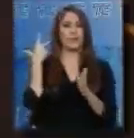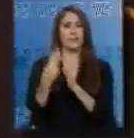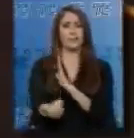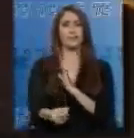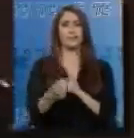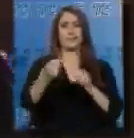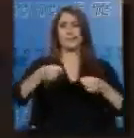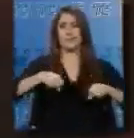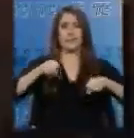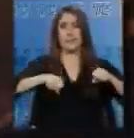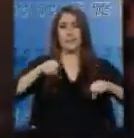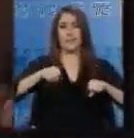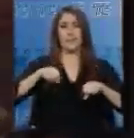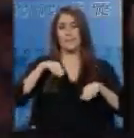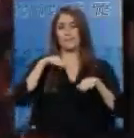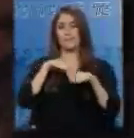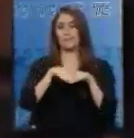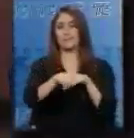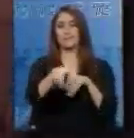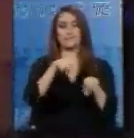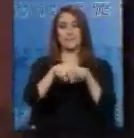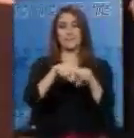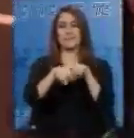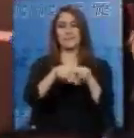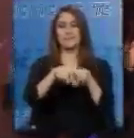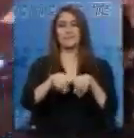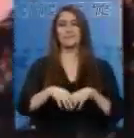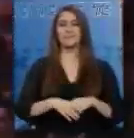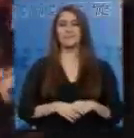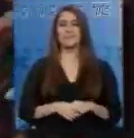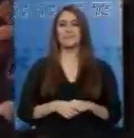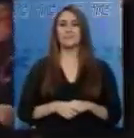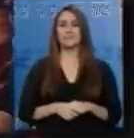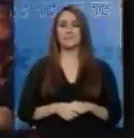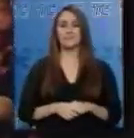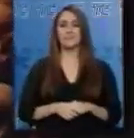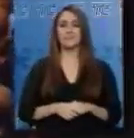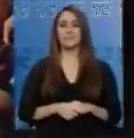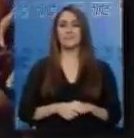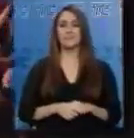pequeños conductores pusieron a prueba sus destrezas al volante.